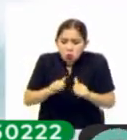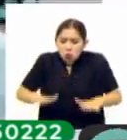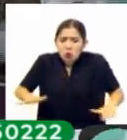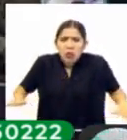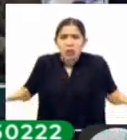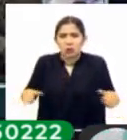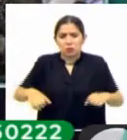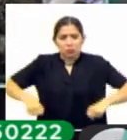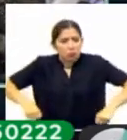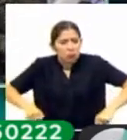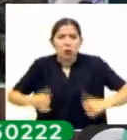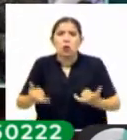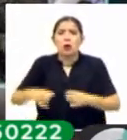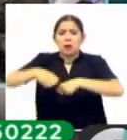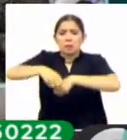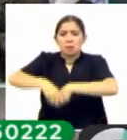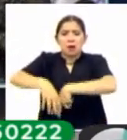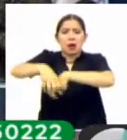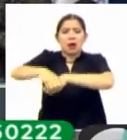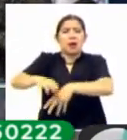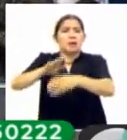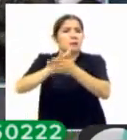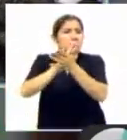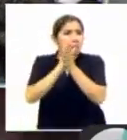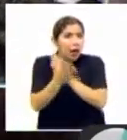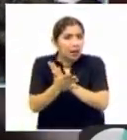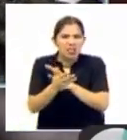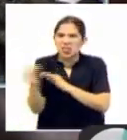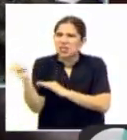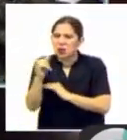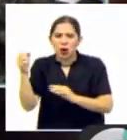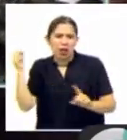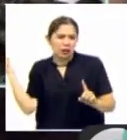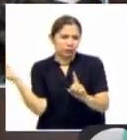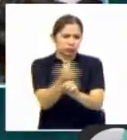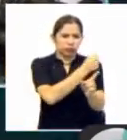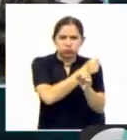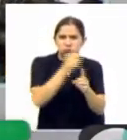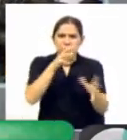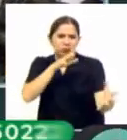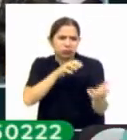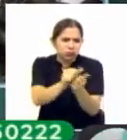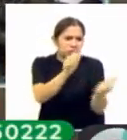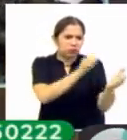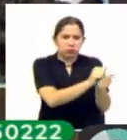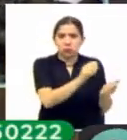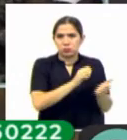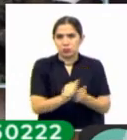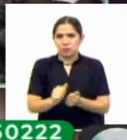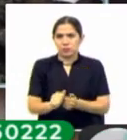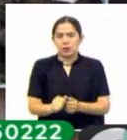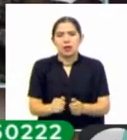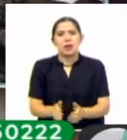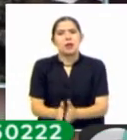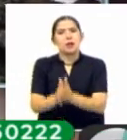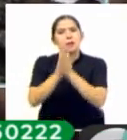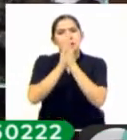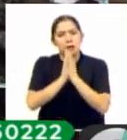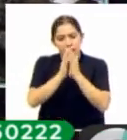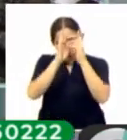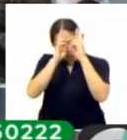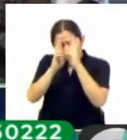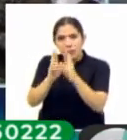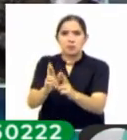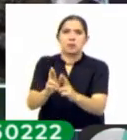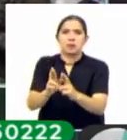mañana hacían una marcha pacífica, han sido completamente violentadas. Pedimos ese respeto